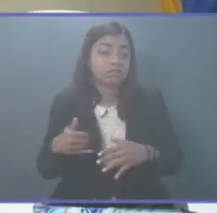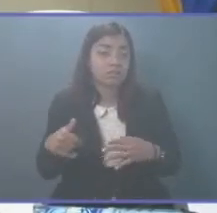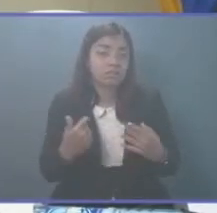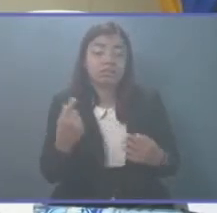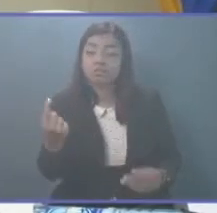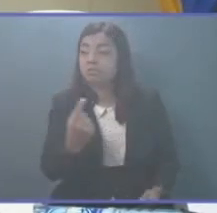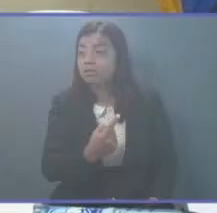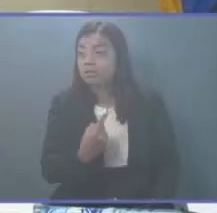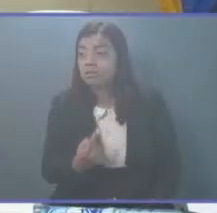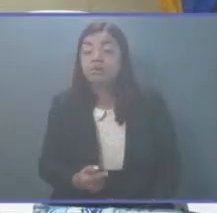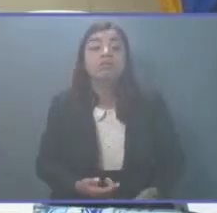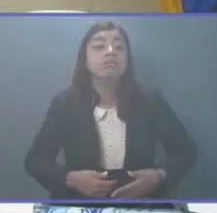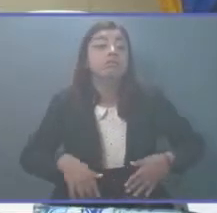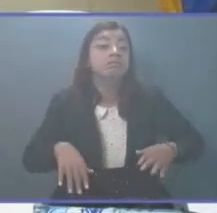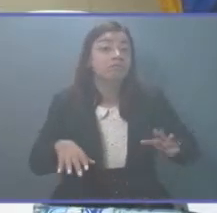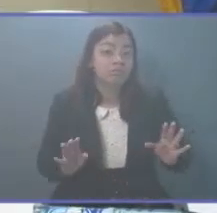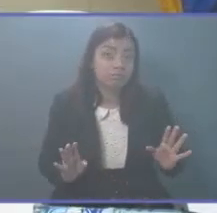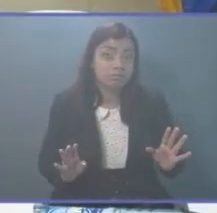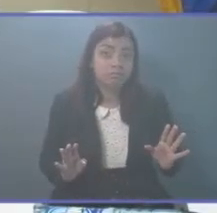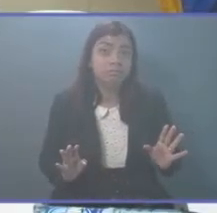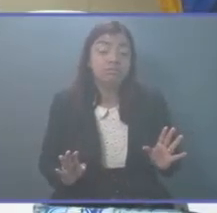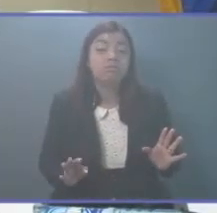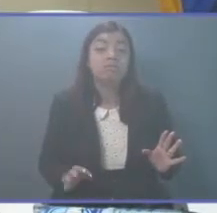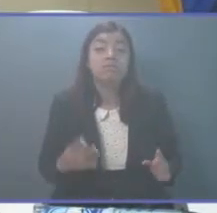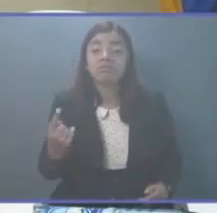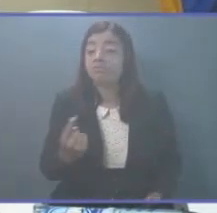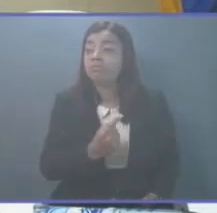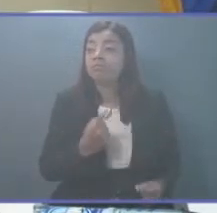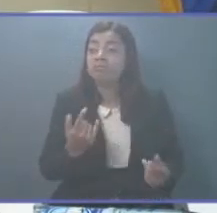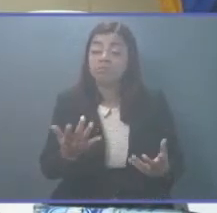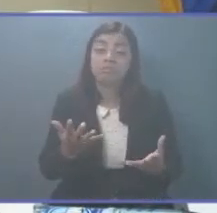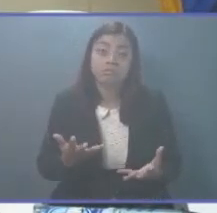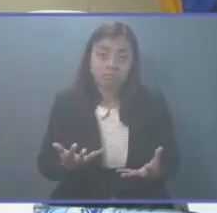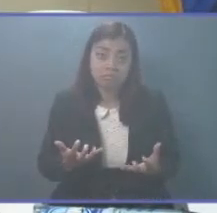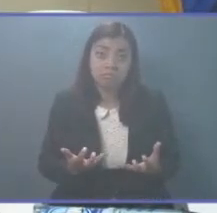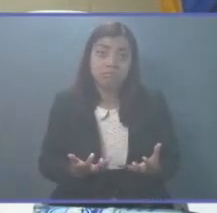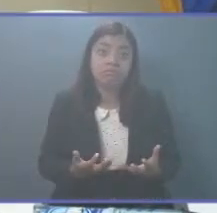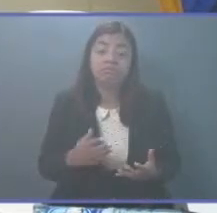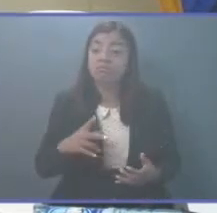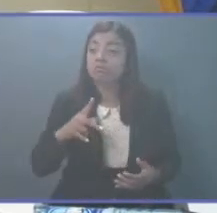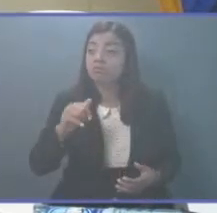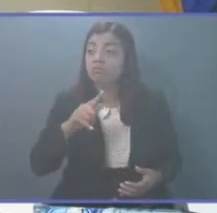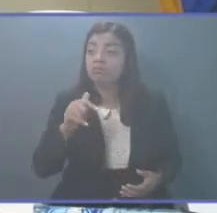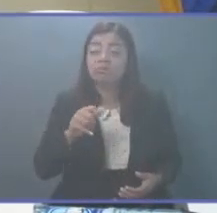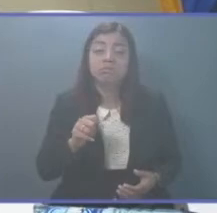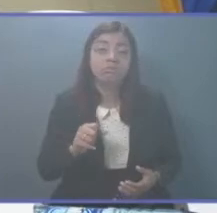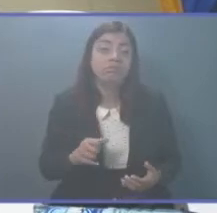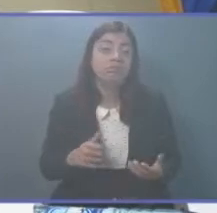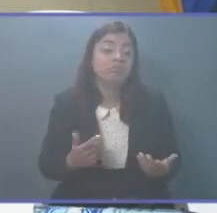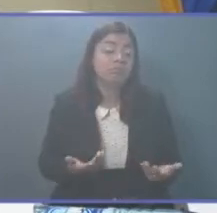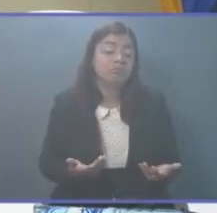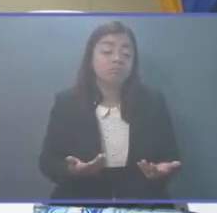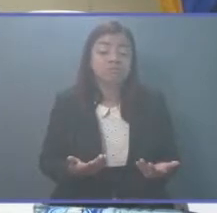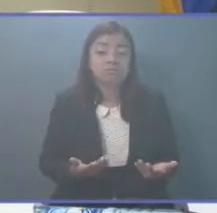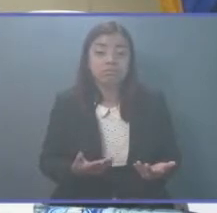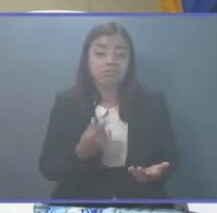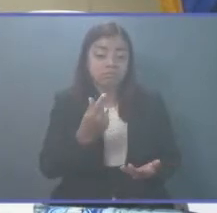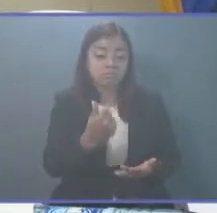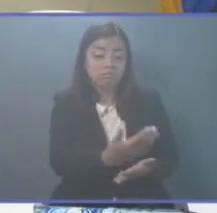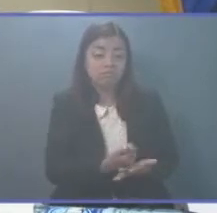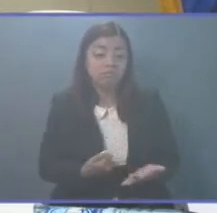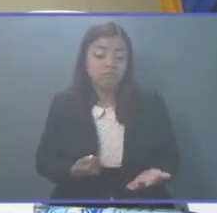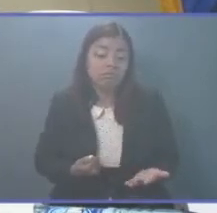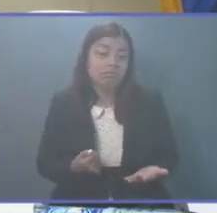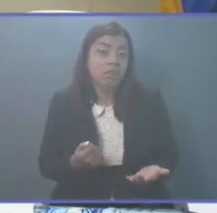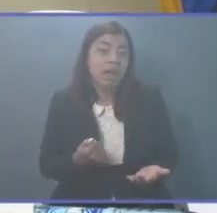a gente a otros lados. Pero la gente lo que quiere es recuperar su plata. La gente lo que quiere es algún tipo de